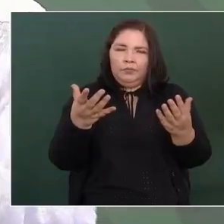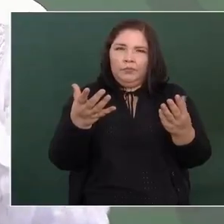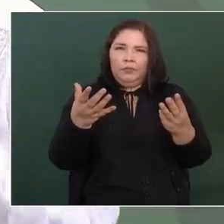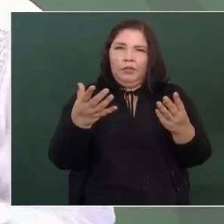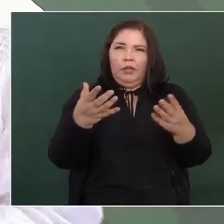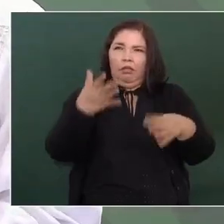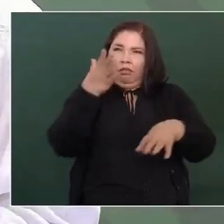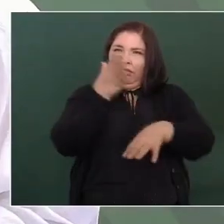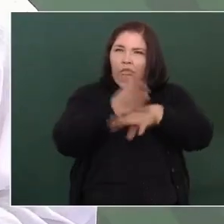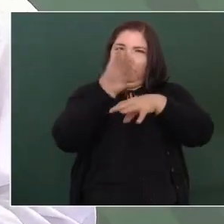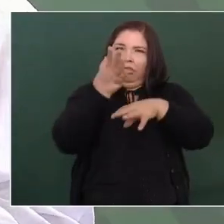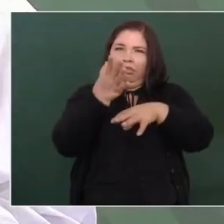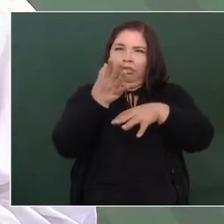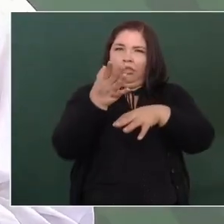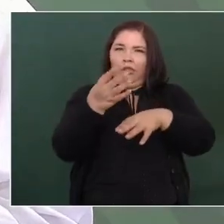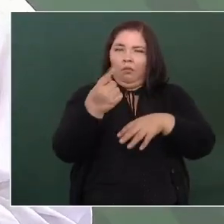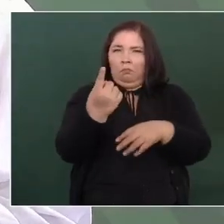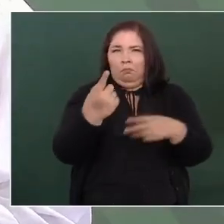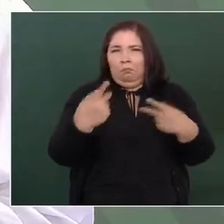castigar a alguien,